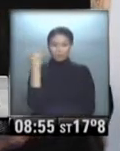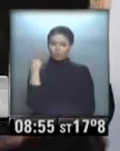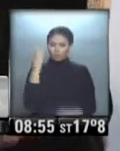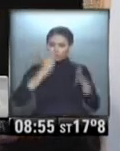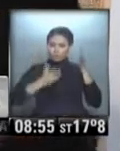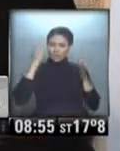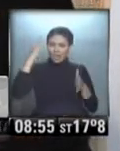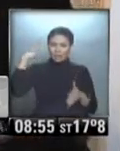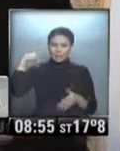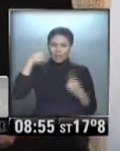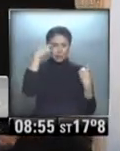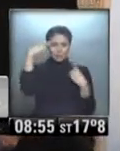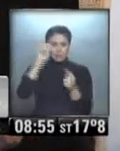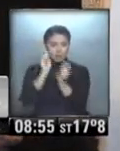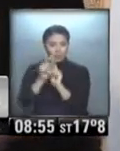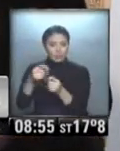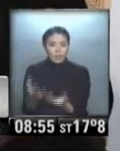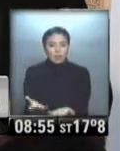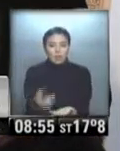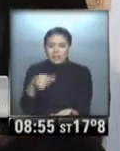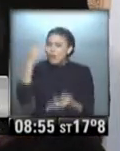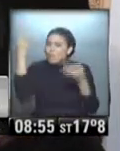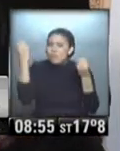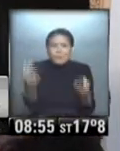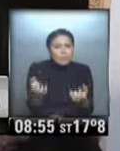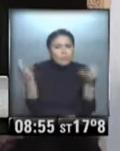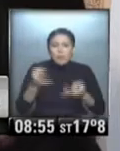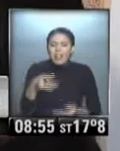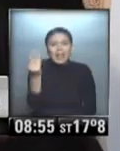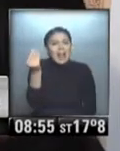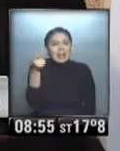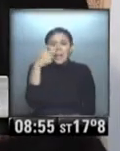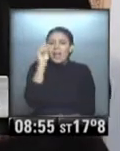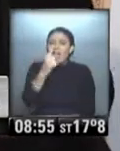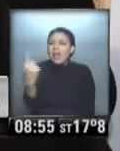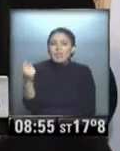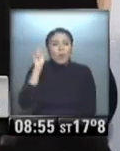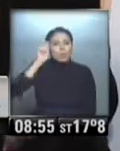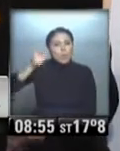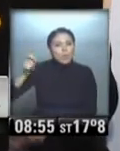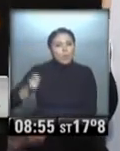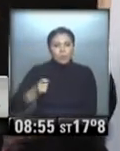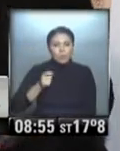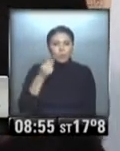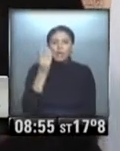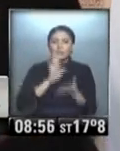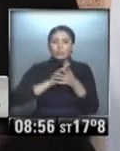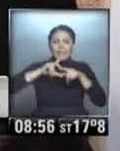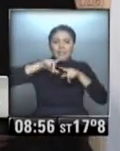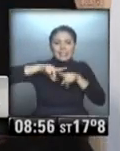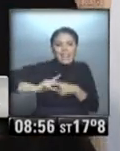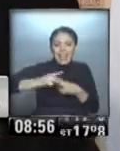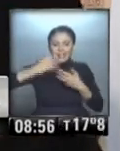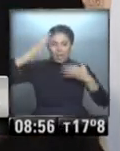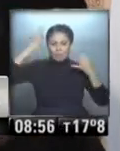décadas atrás. Y esta es una gran Corte por la calidad de sus miembros, la calidad técnica, la